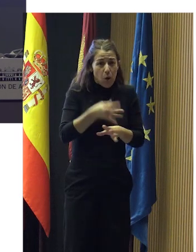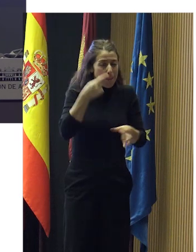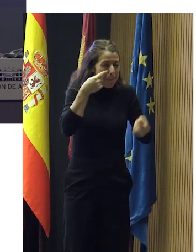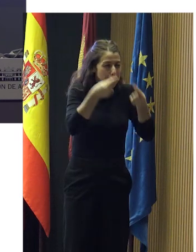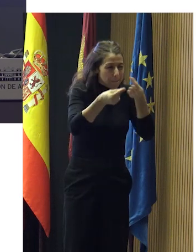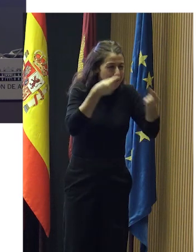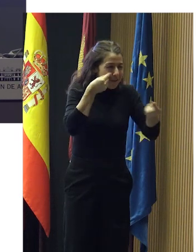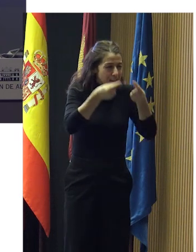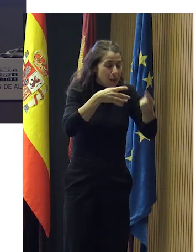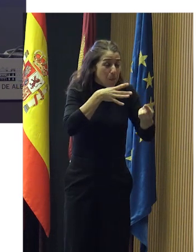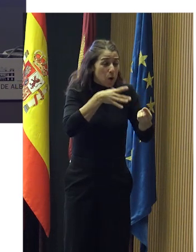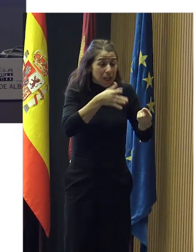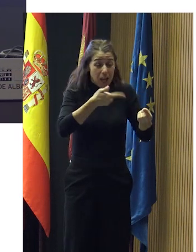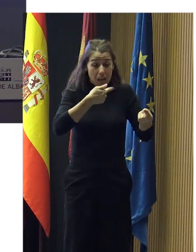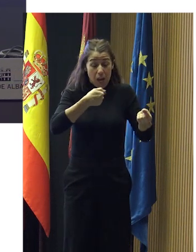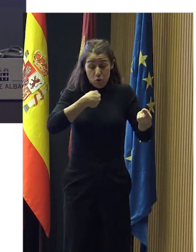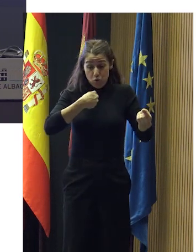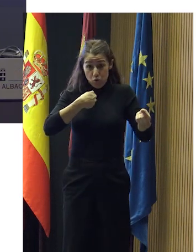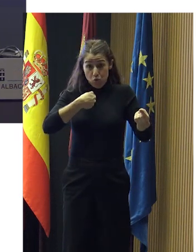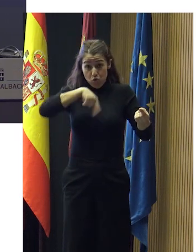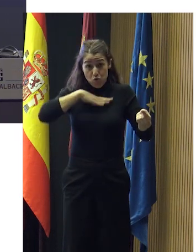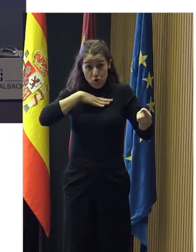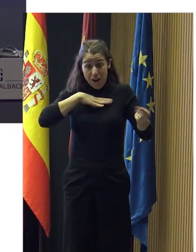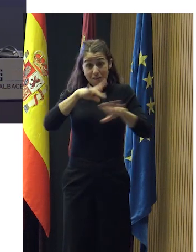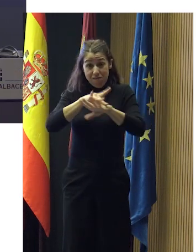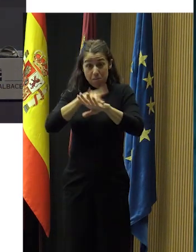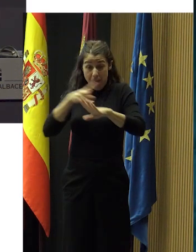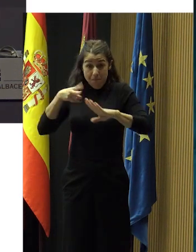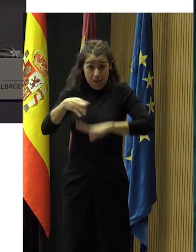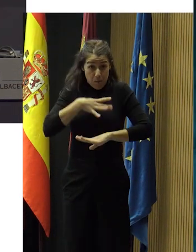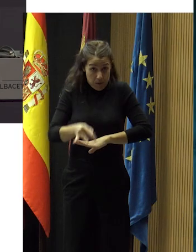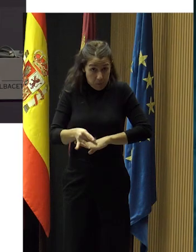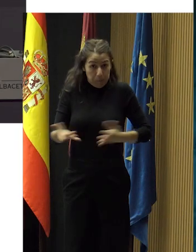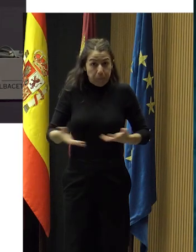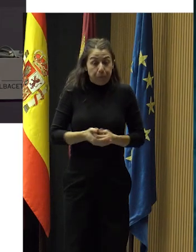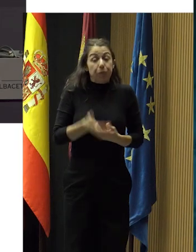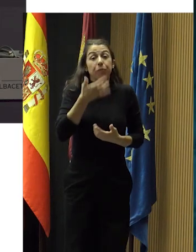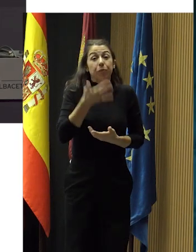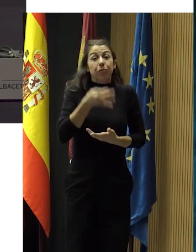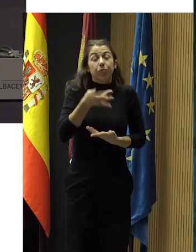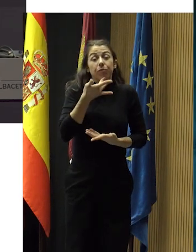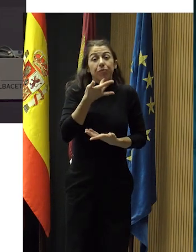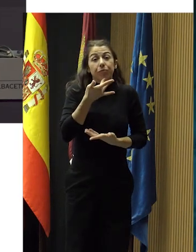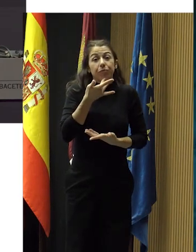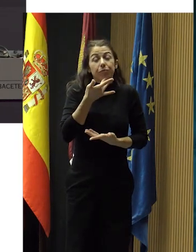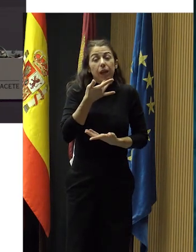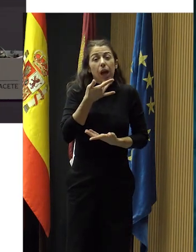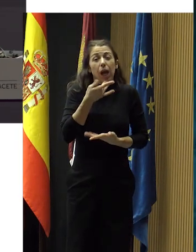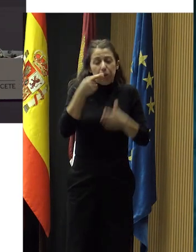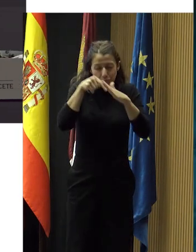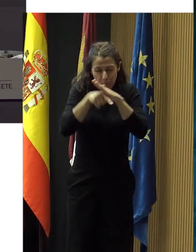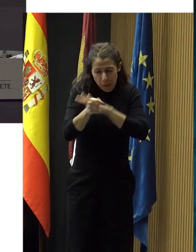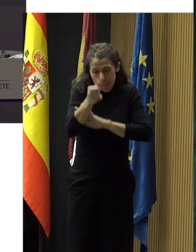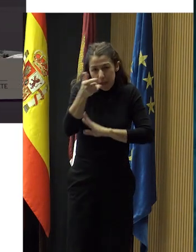pistas de cómo podríamos evitar, ¿no? Sufrir esta enfermedad. Y ahora, metiéndonos ya un poquito más en